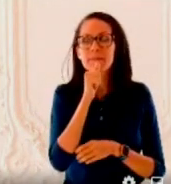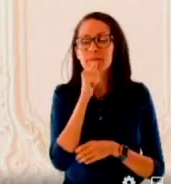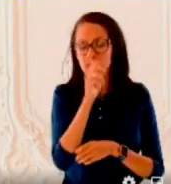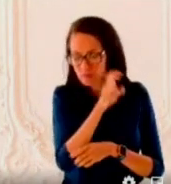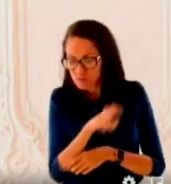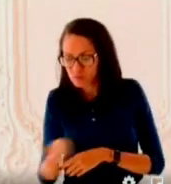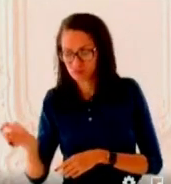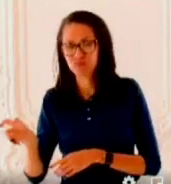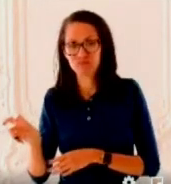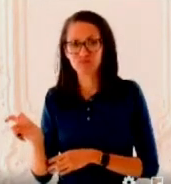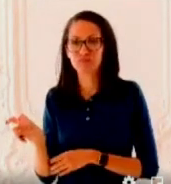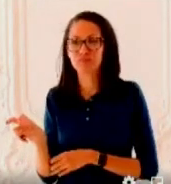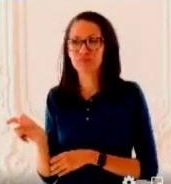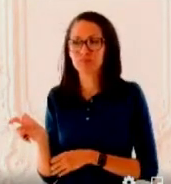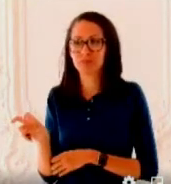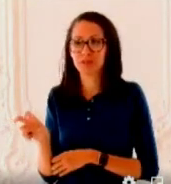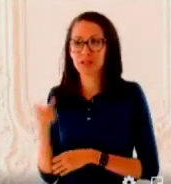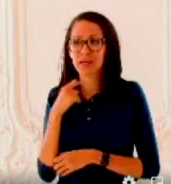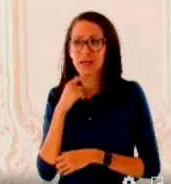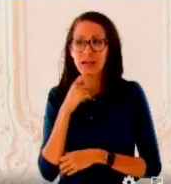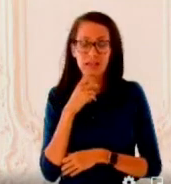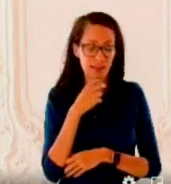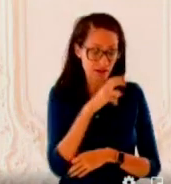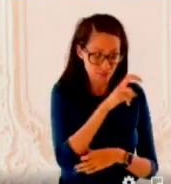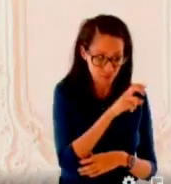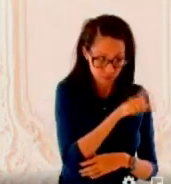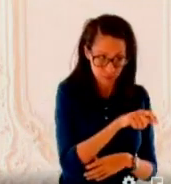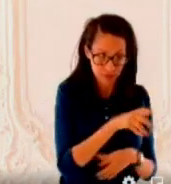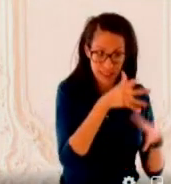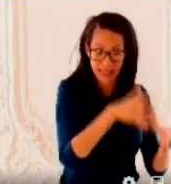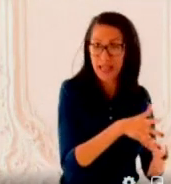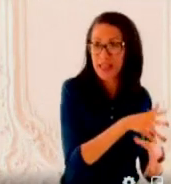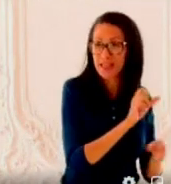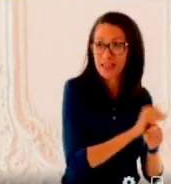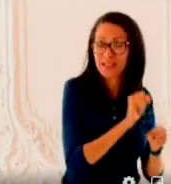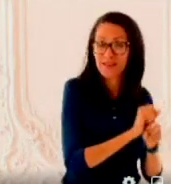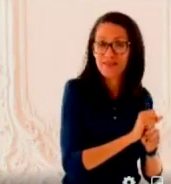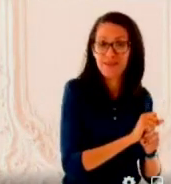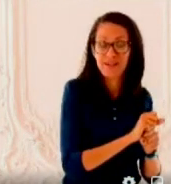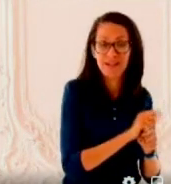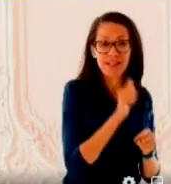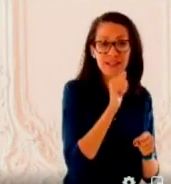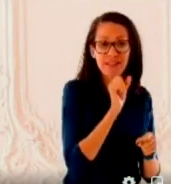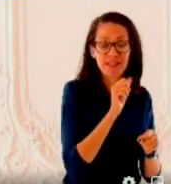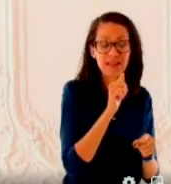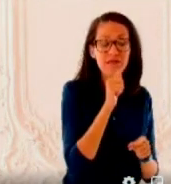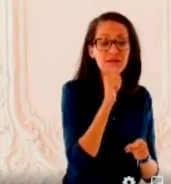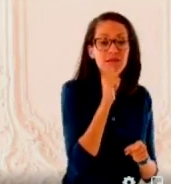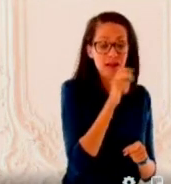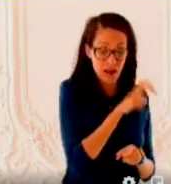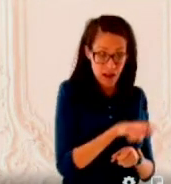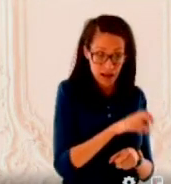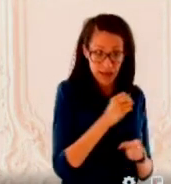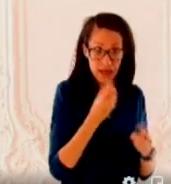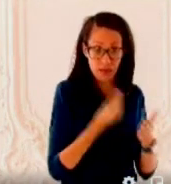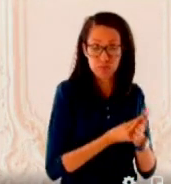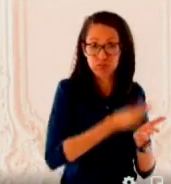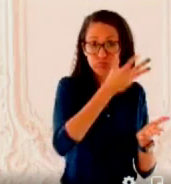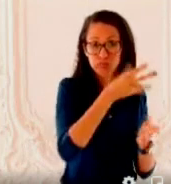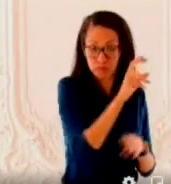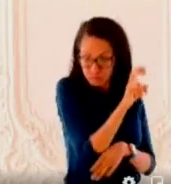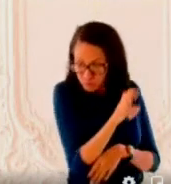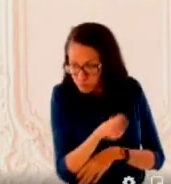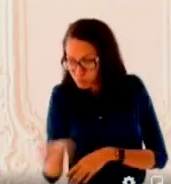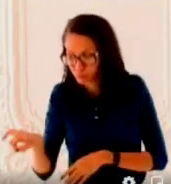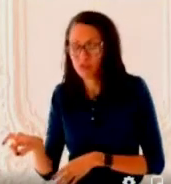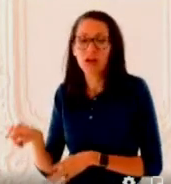están dejando unos cargos en los que ganan muchísimo más de lo que le va a pagar